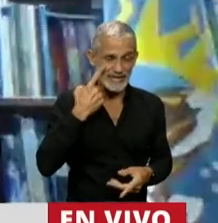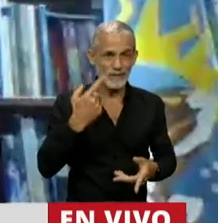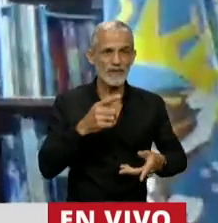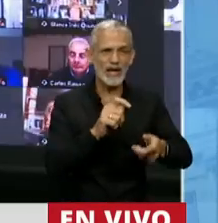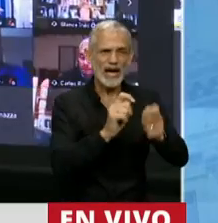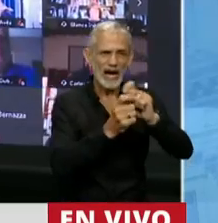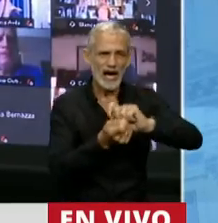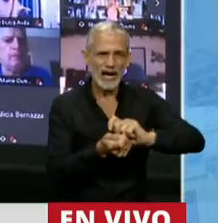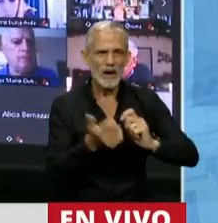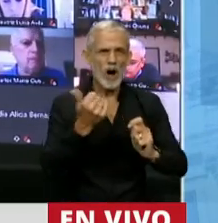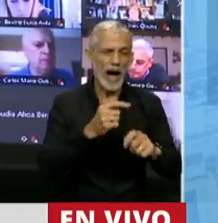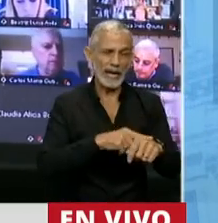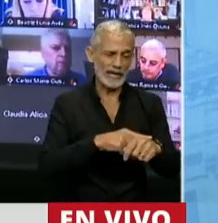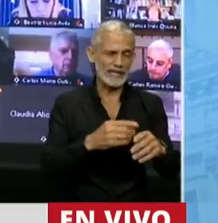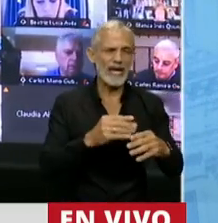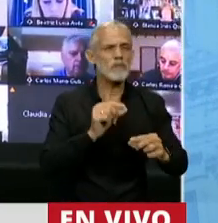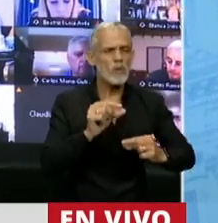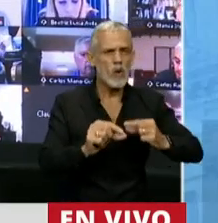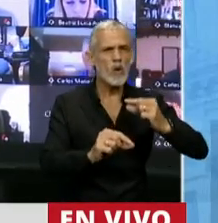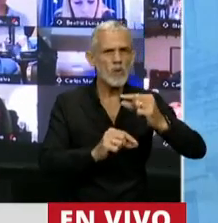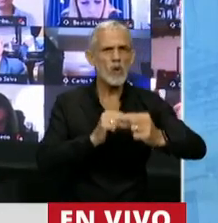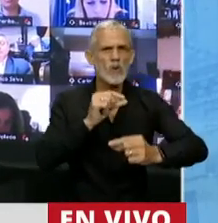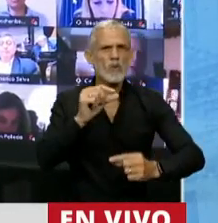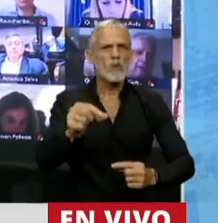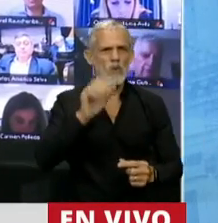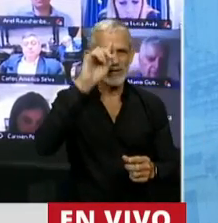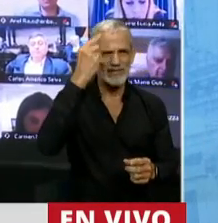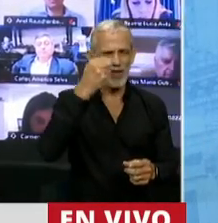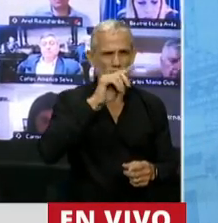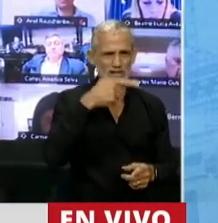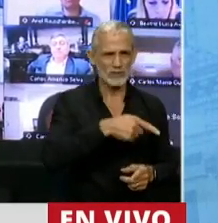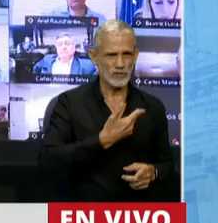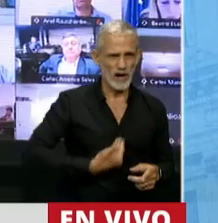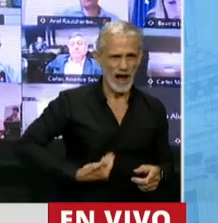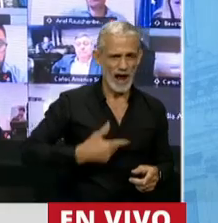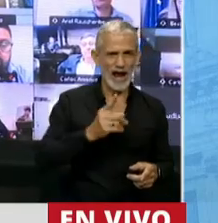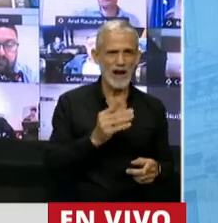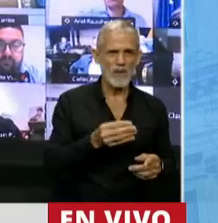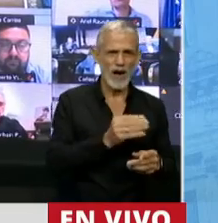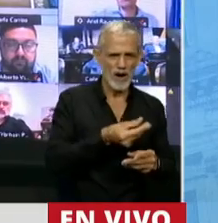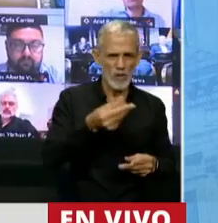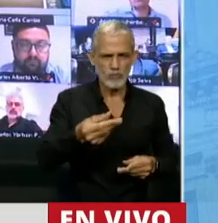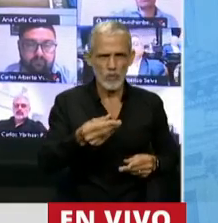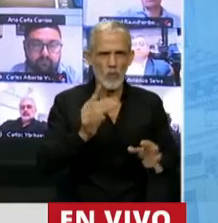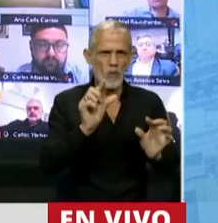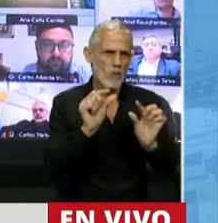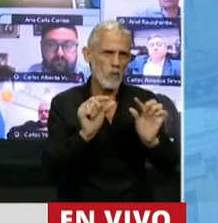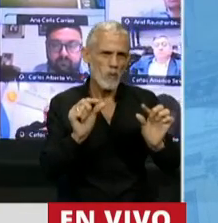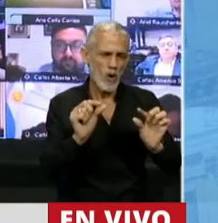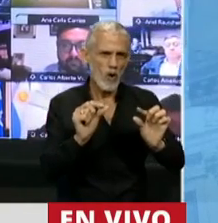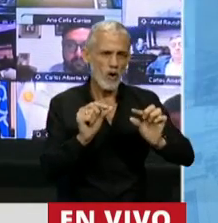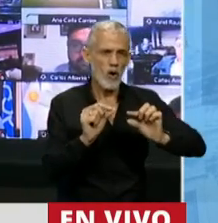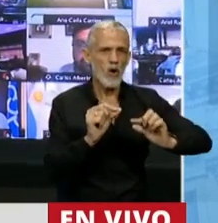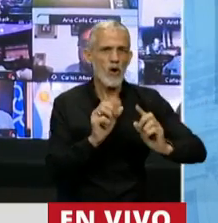Las modificaciones tienen un plazo, se van a ir haciendo, y mientras tanto el Estado Nacional va a ir integrando una parte.